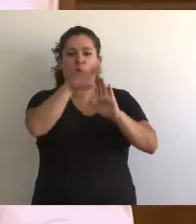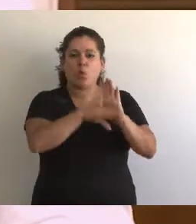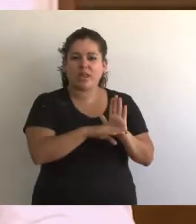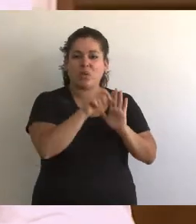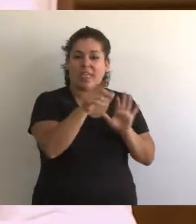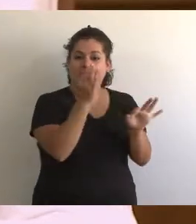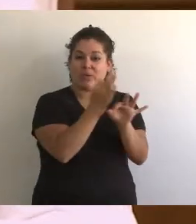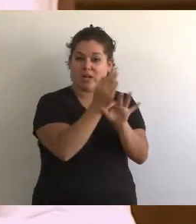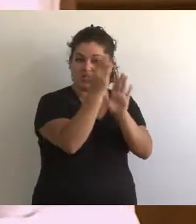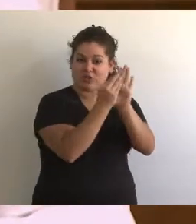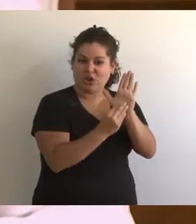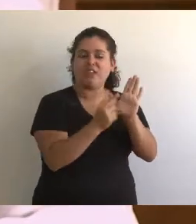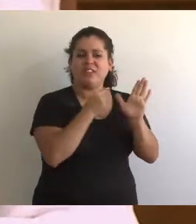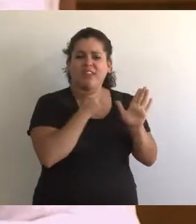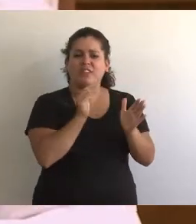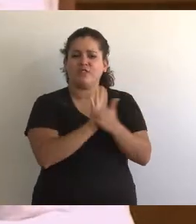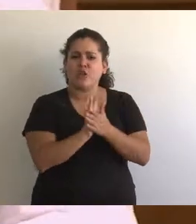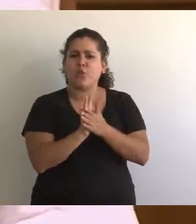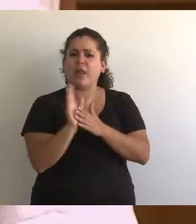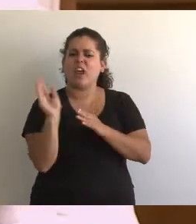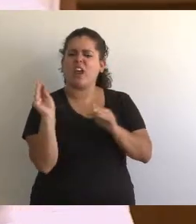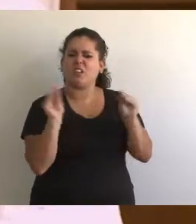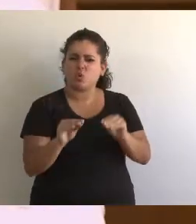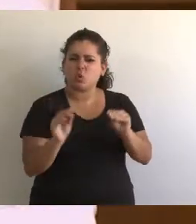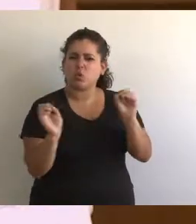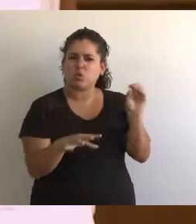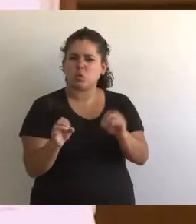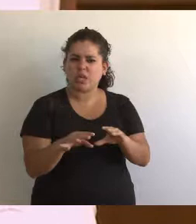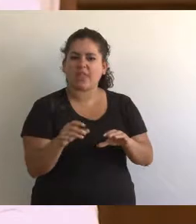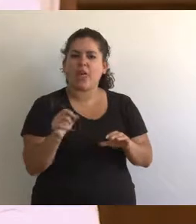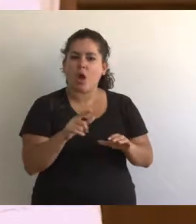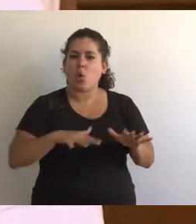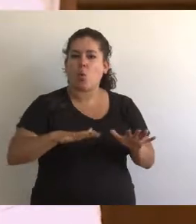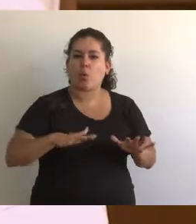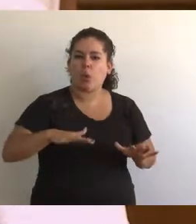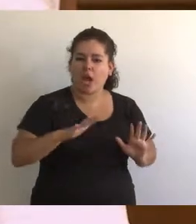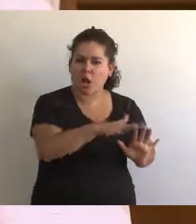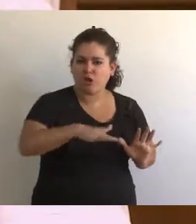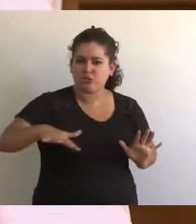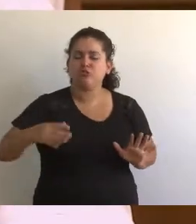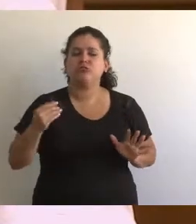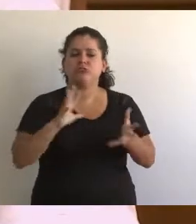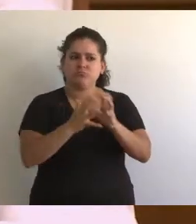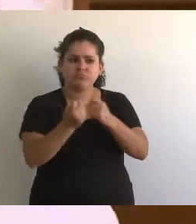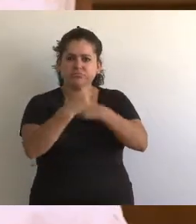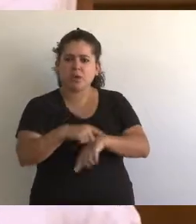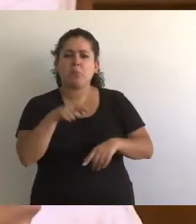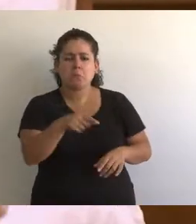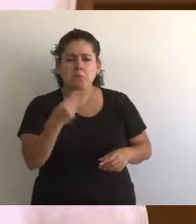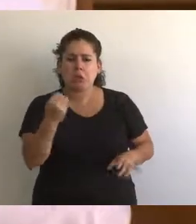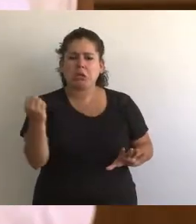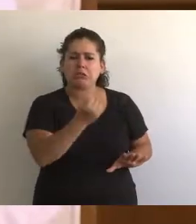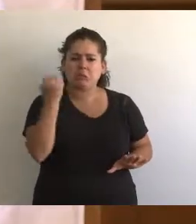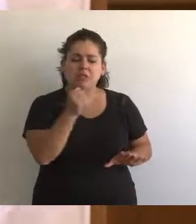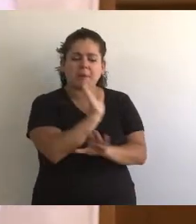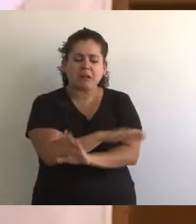la currícula de educación el tema de residuos sólidos urbanos. ¿Por qué puede ser tan importante para que los